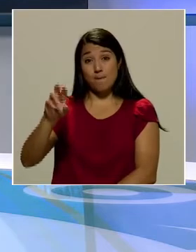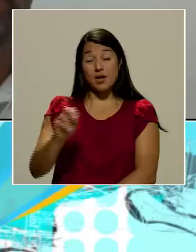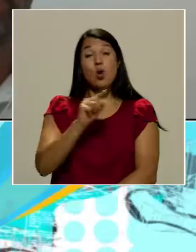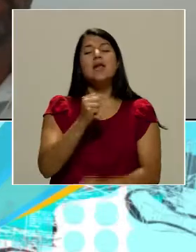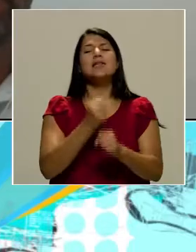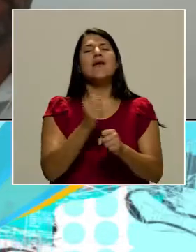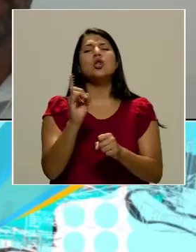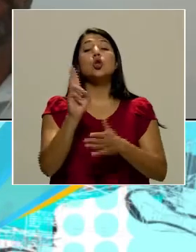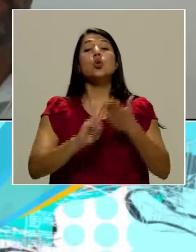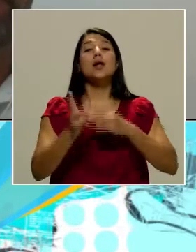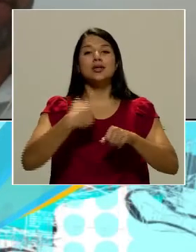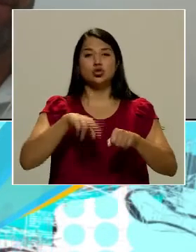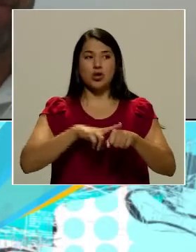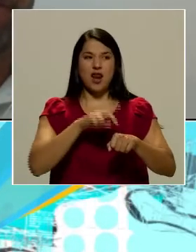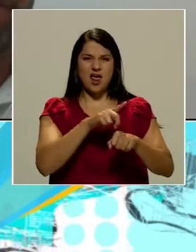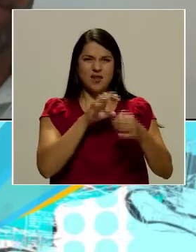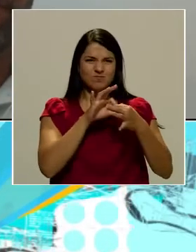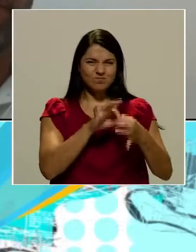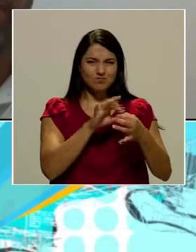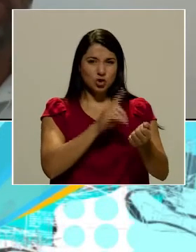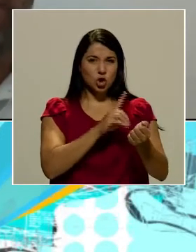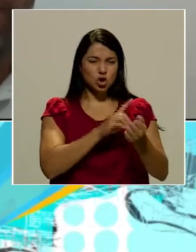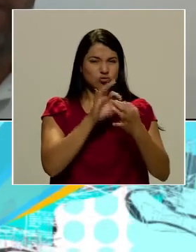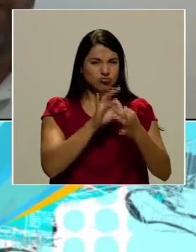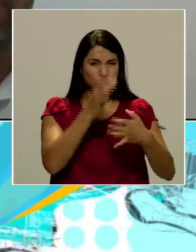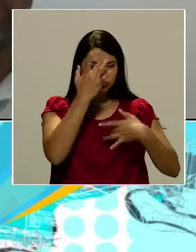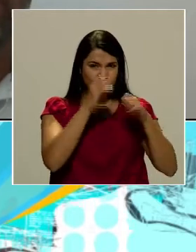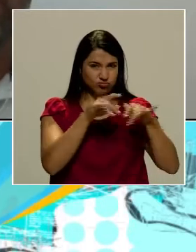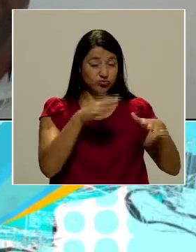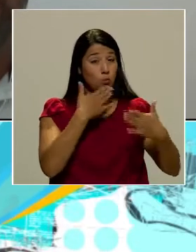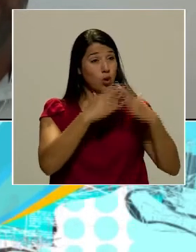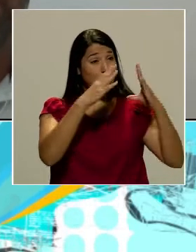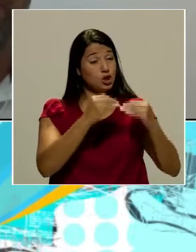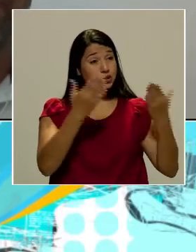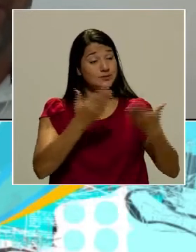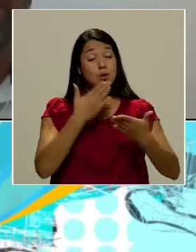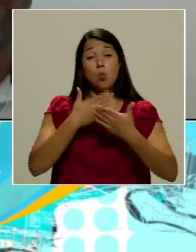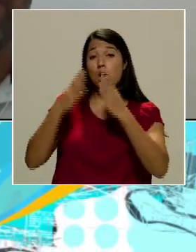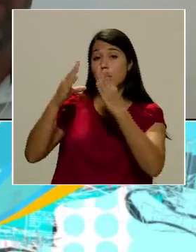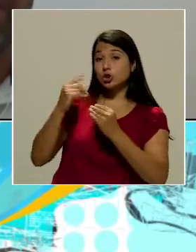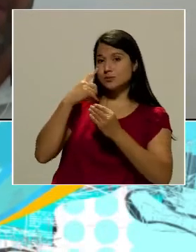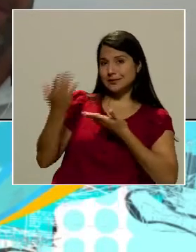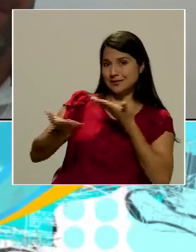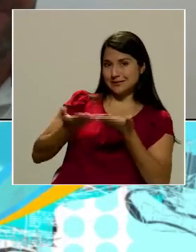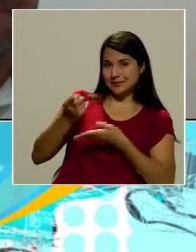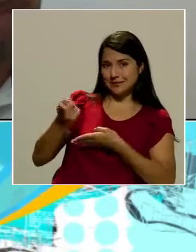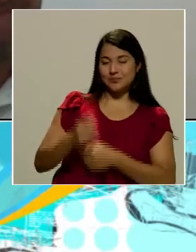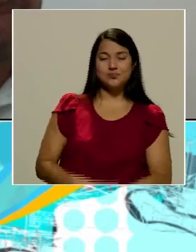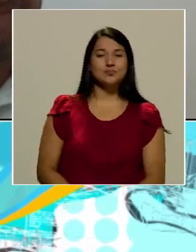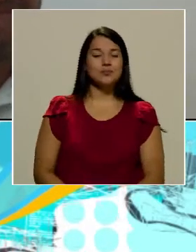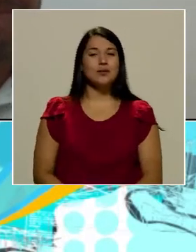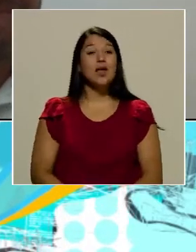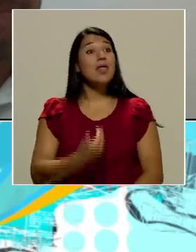Bienvenido al set de Costa Rica Noticias, don Juan José. Buenas noches. Muy buenas noches, don Ernesto, para servirle.